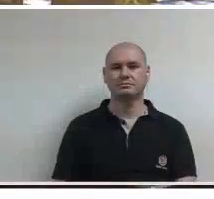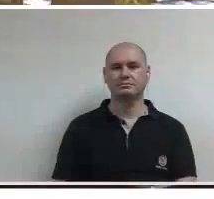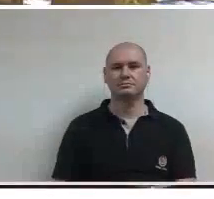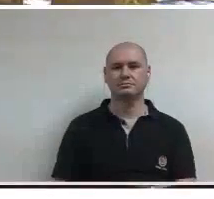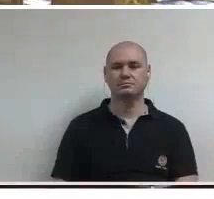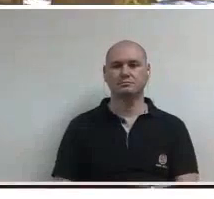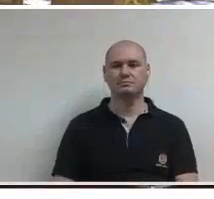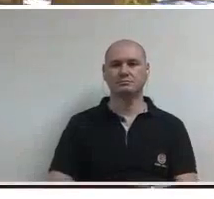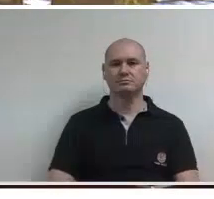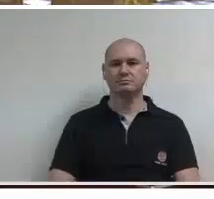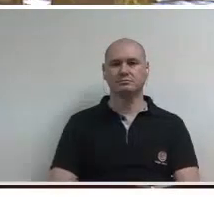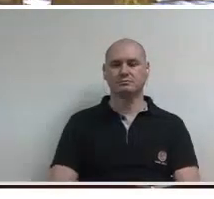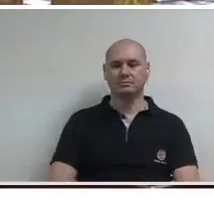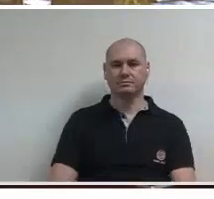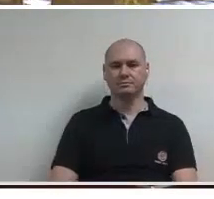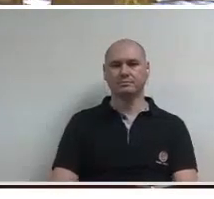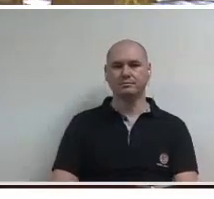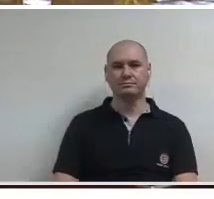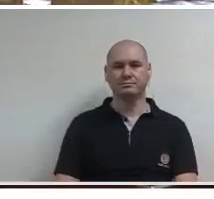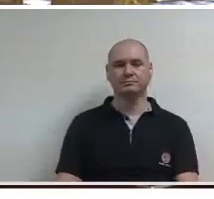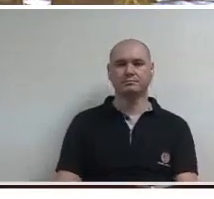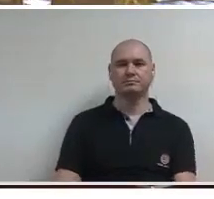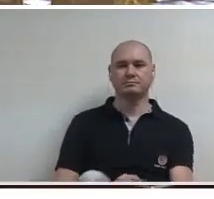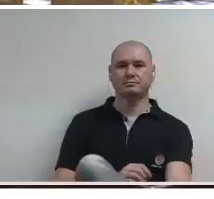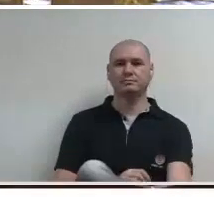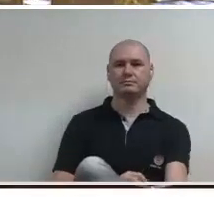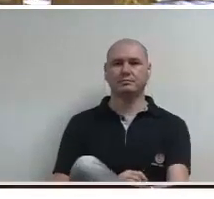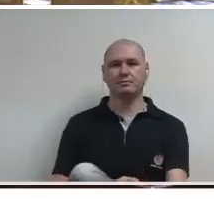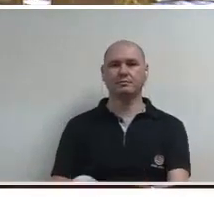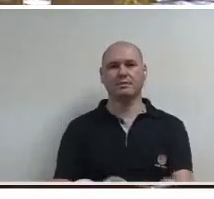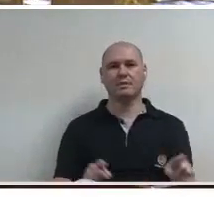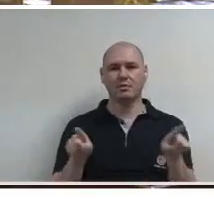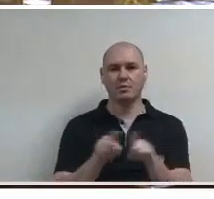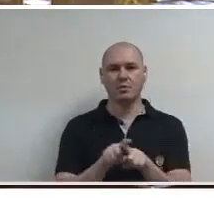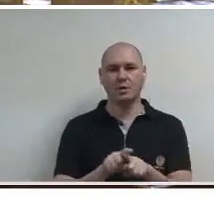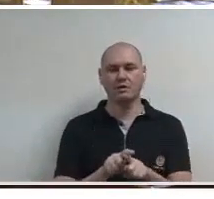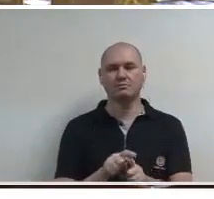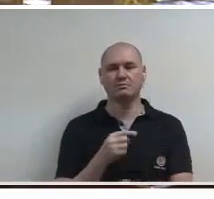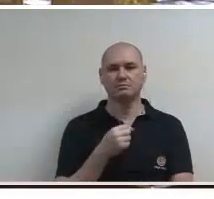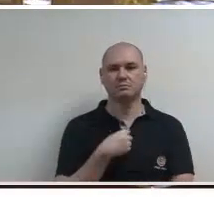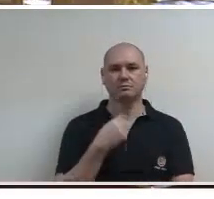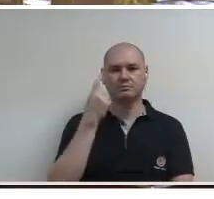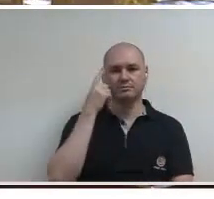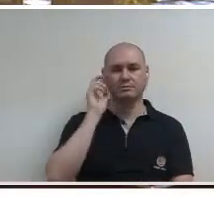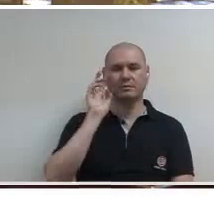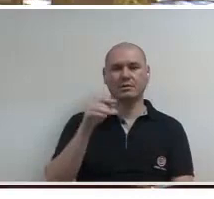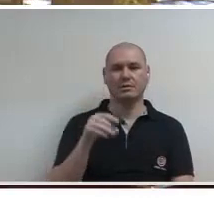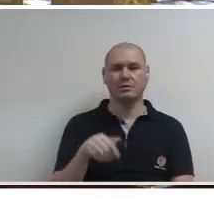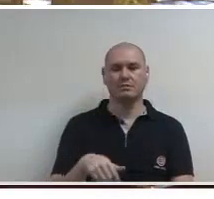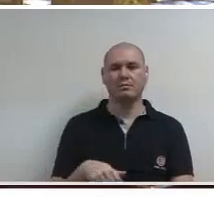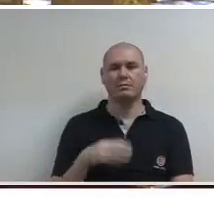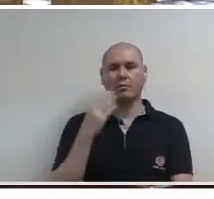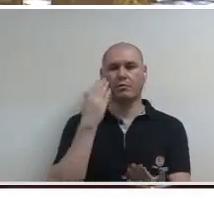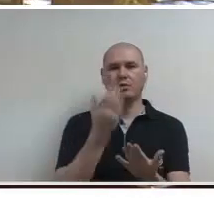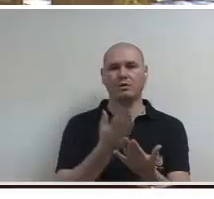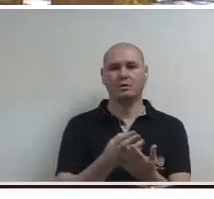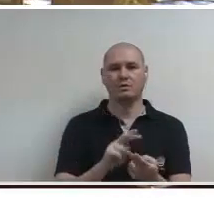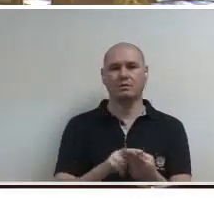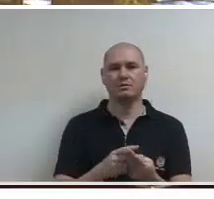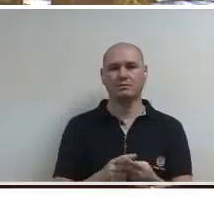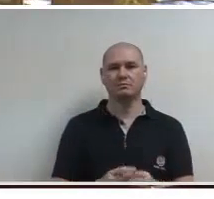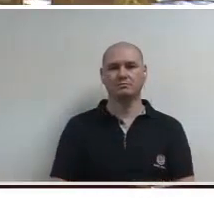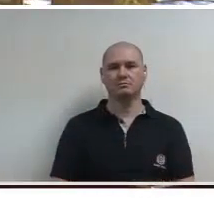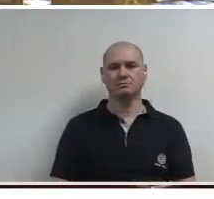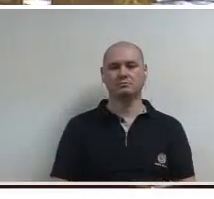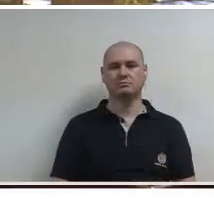Ubitaben de Pope, ministro Jiménez, va a ver. Pechave Ibe ten donde languare Valle Urepe,